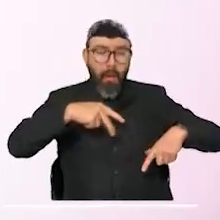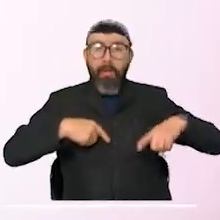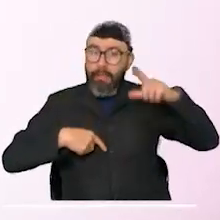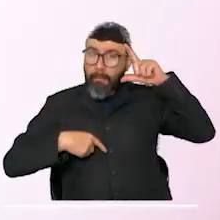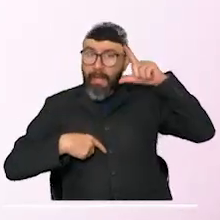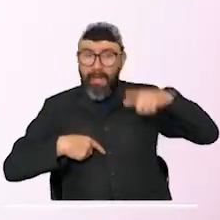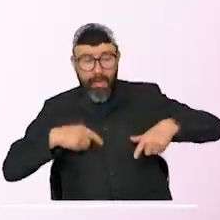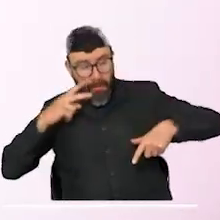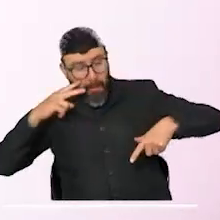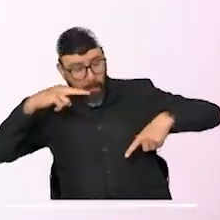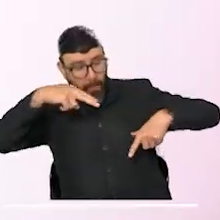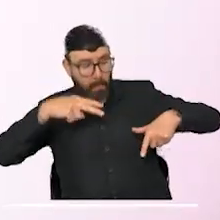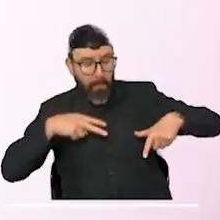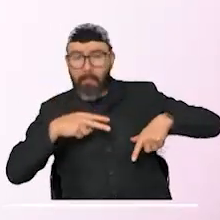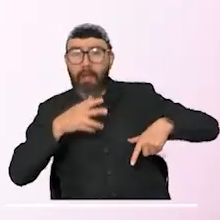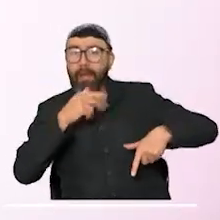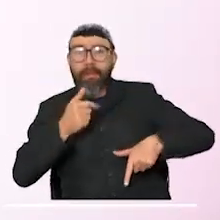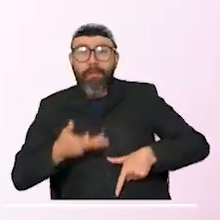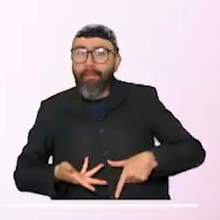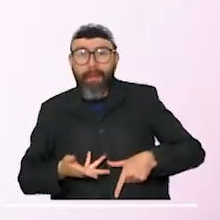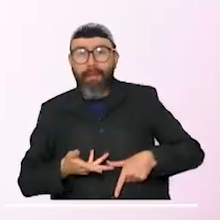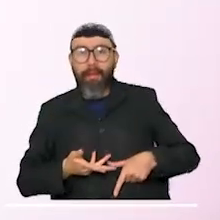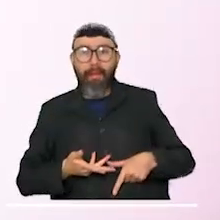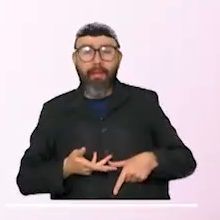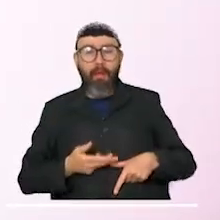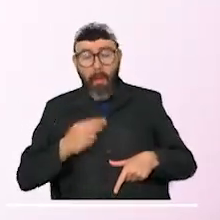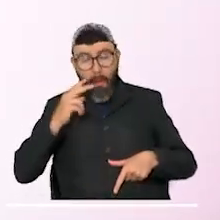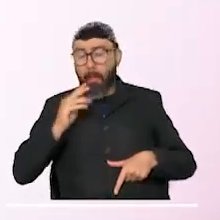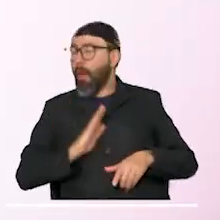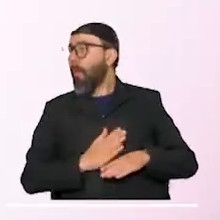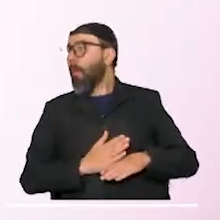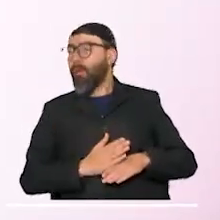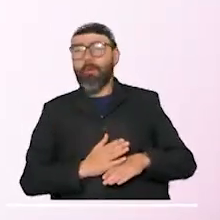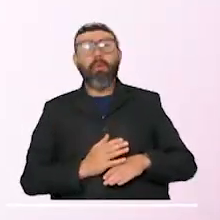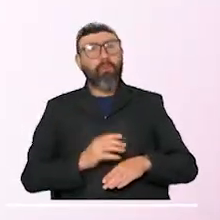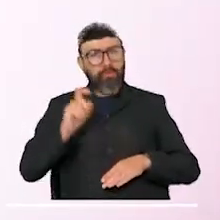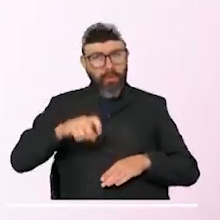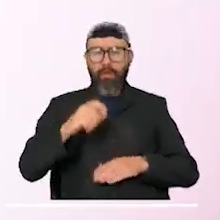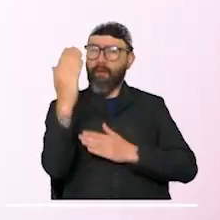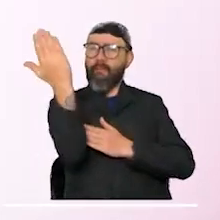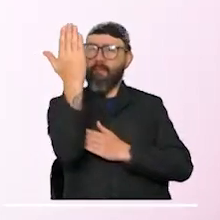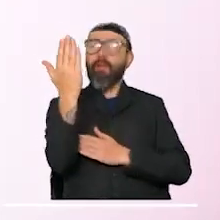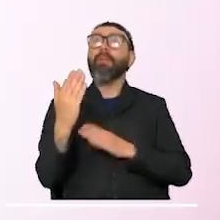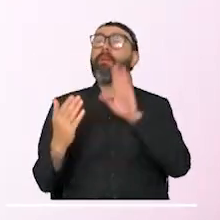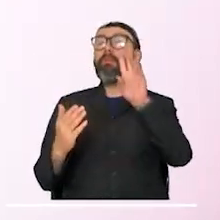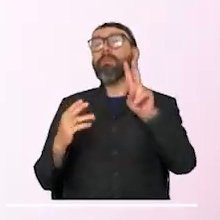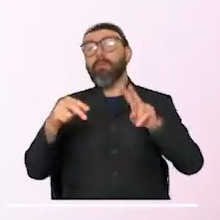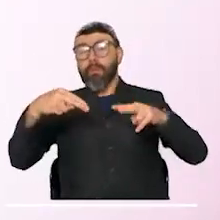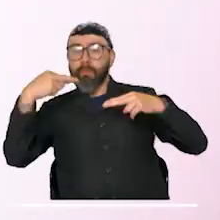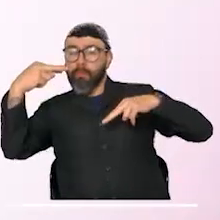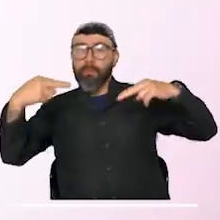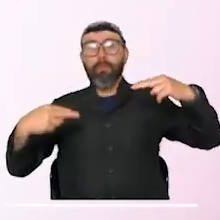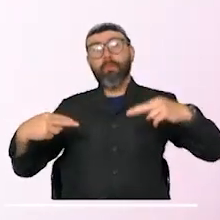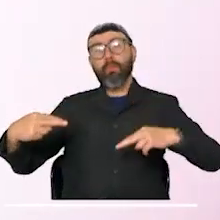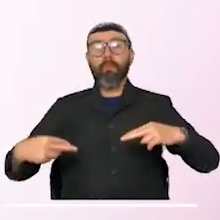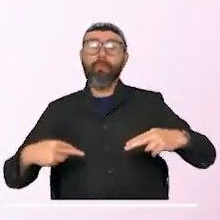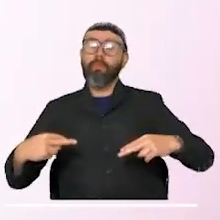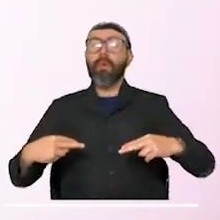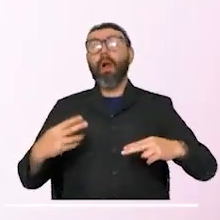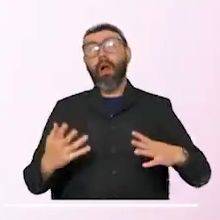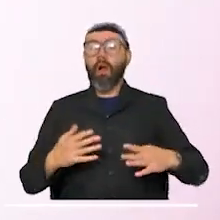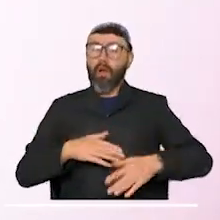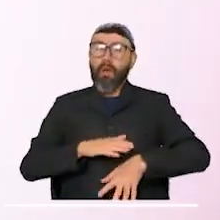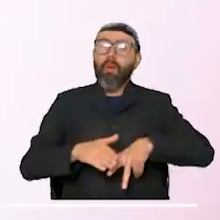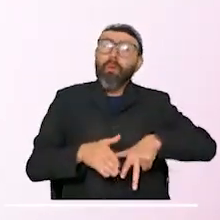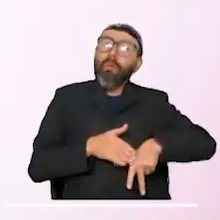genital entonces realmente empezar a reconocerse mirarse a través de un espejo reconocerse al tocarse Incluso como Naty lo decía